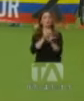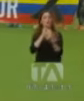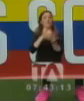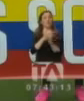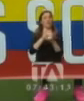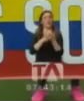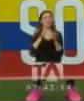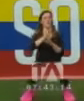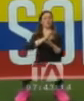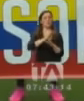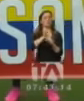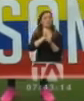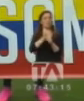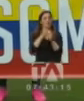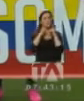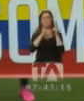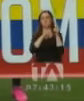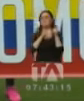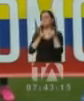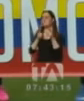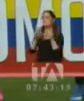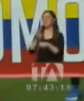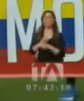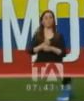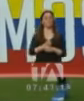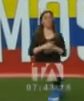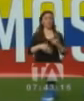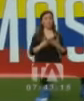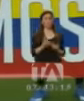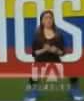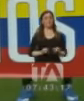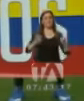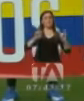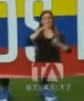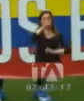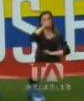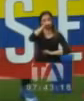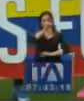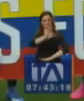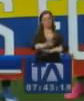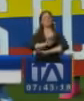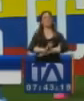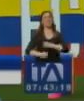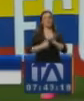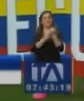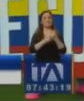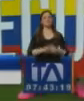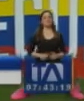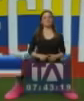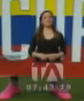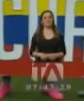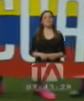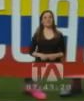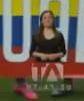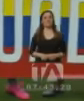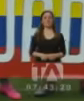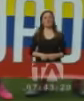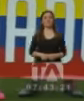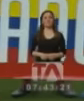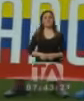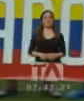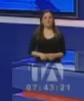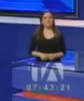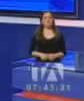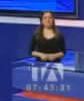asistentes. Todos somos independientes del Valle, somos Ecuador, en Quito, Nelson Carrera, 24